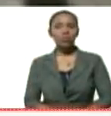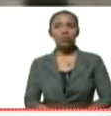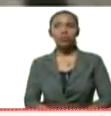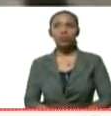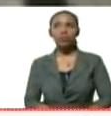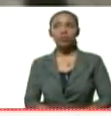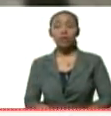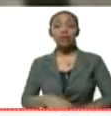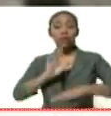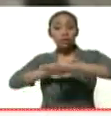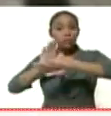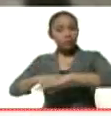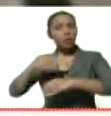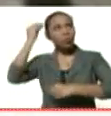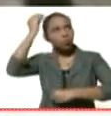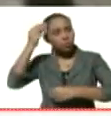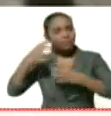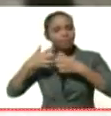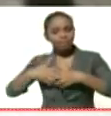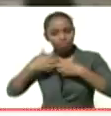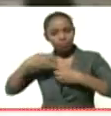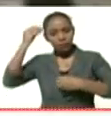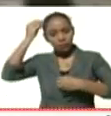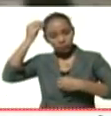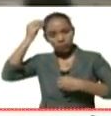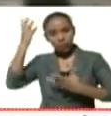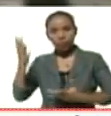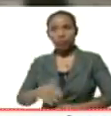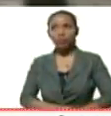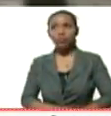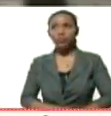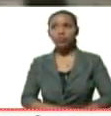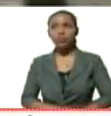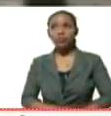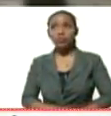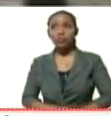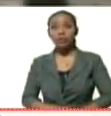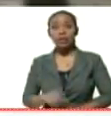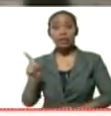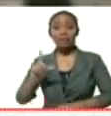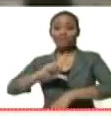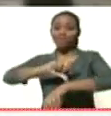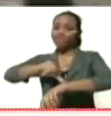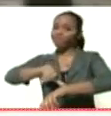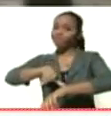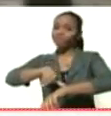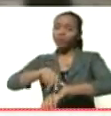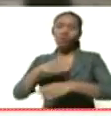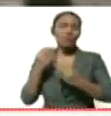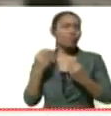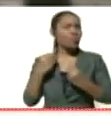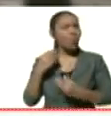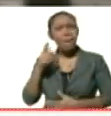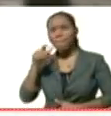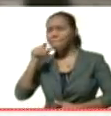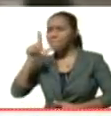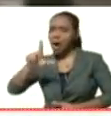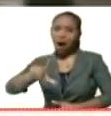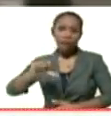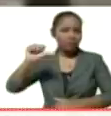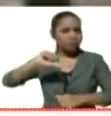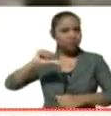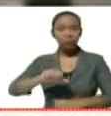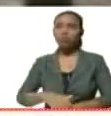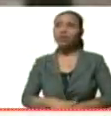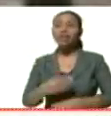Debe llamarnos a la reflexión. Se presentó y ya era tarde, estaba muy mal. Se le hace la prueba.